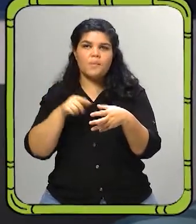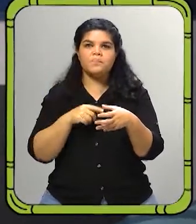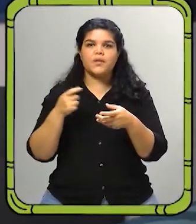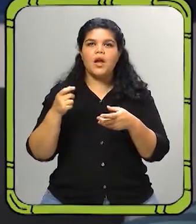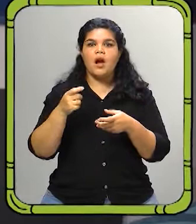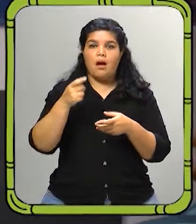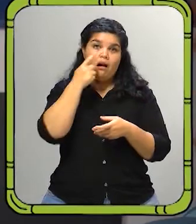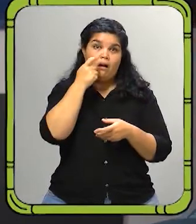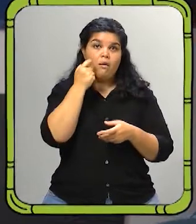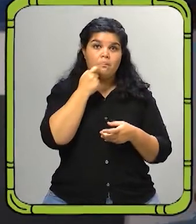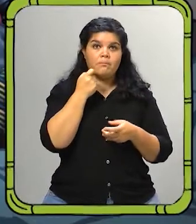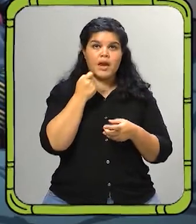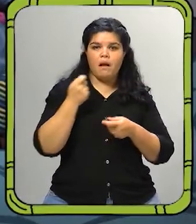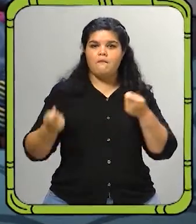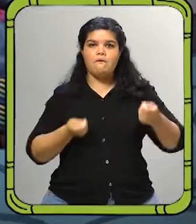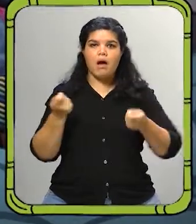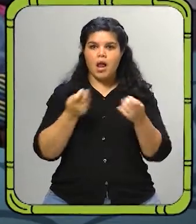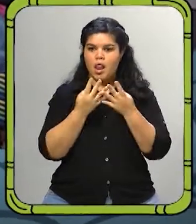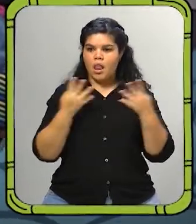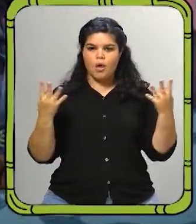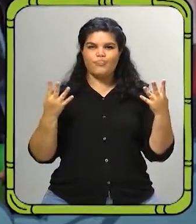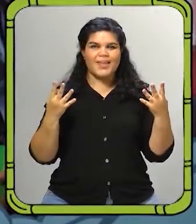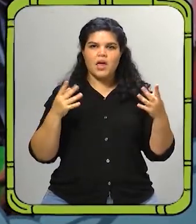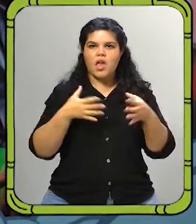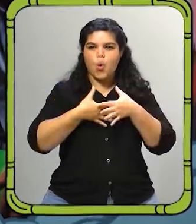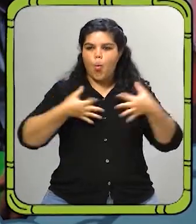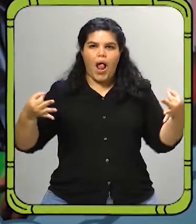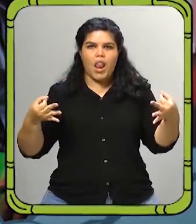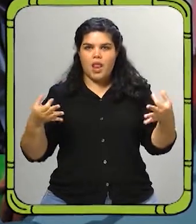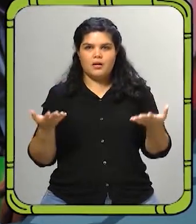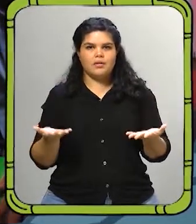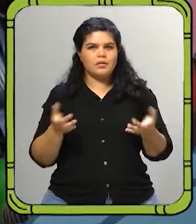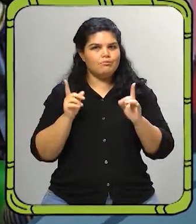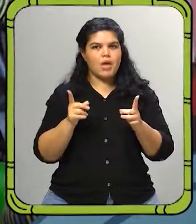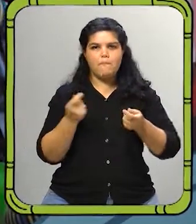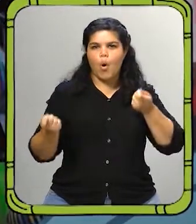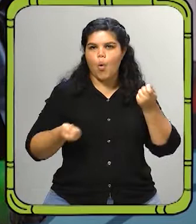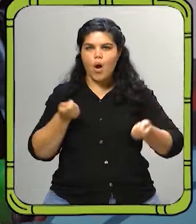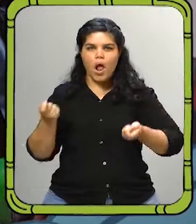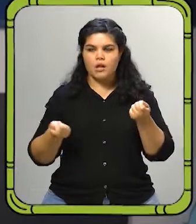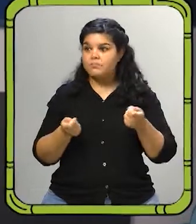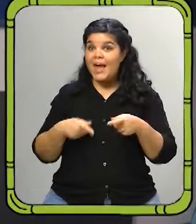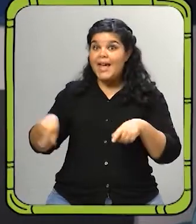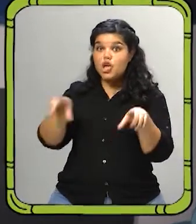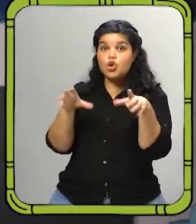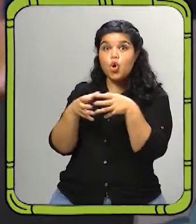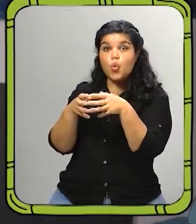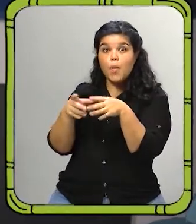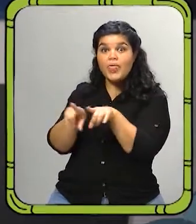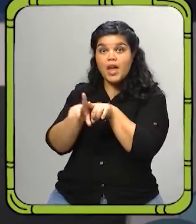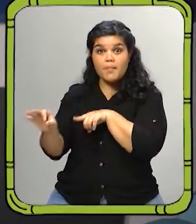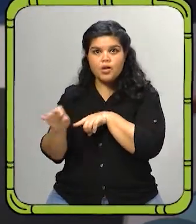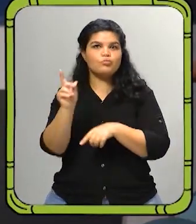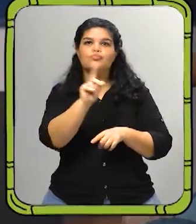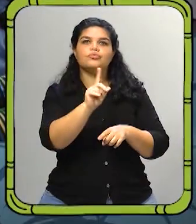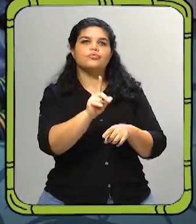bailaban y cantaban a la vez. ¿A la misma vez? Sí. ¿Y todos bailaban igual? Todos bailaban igual. ¿Y eran hermanos? No eran hermanos, eran